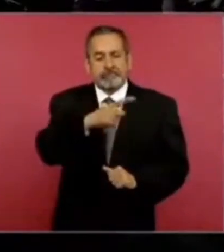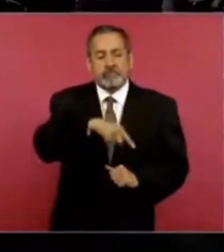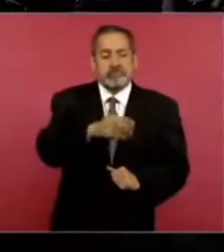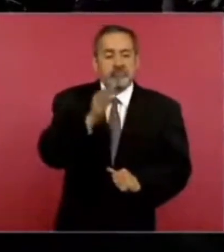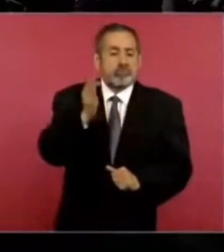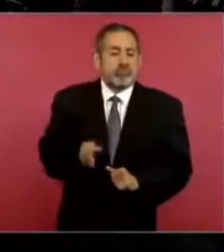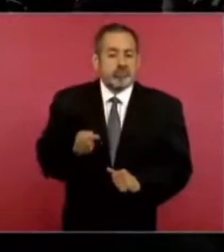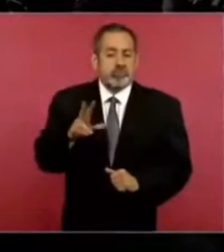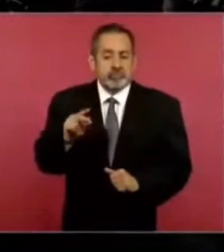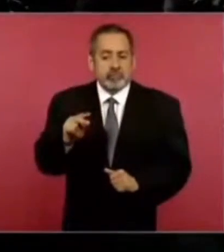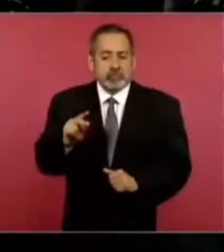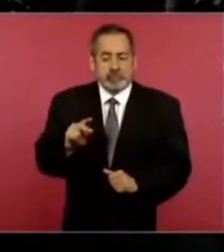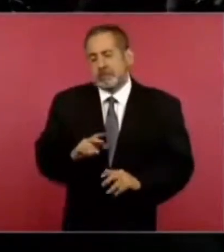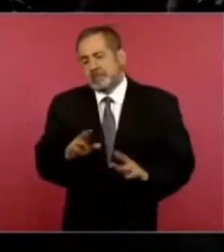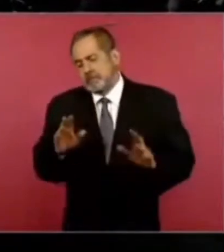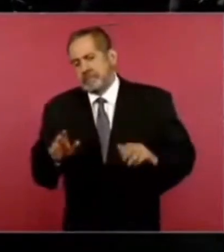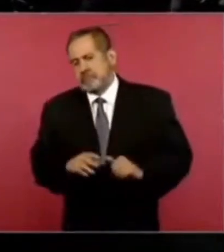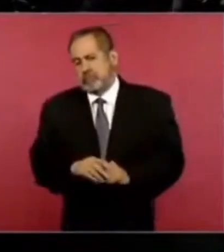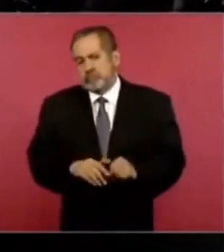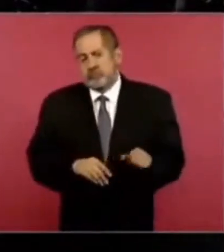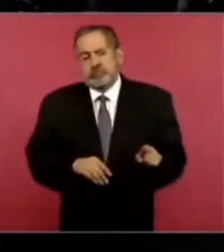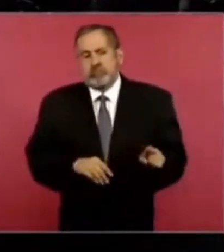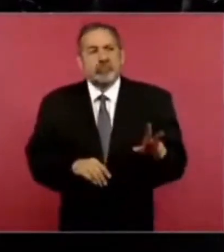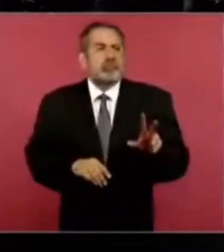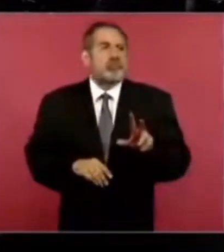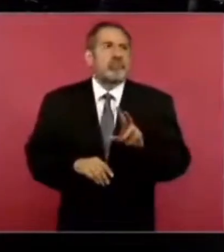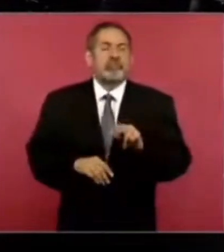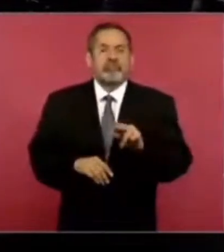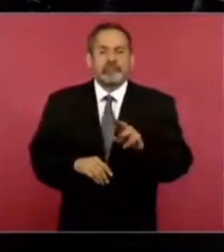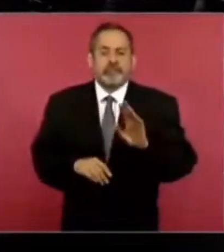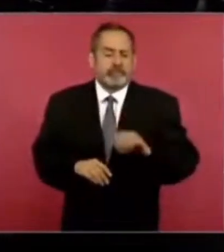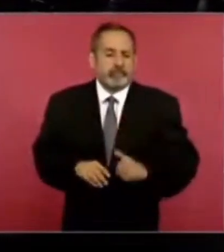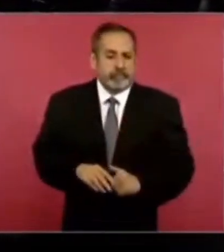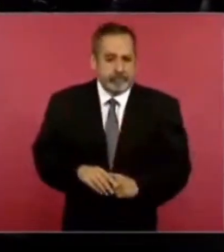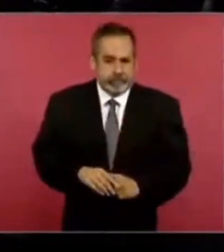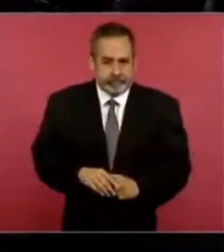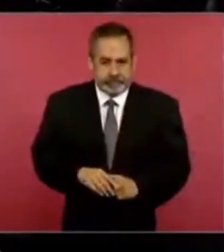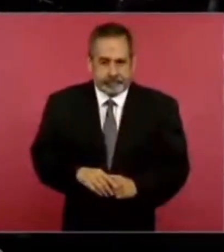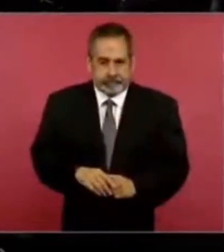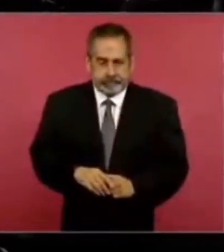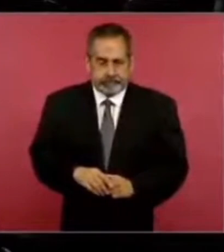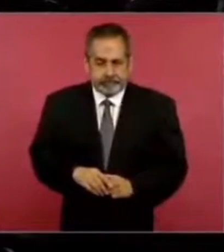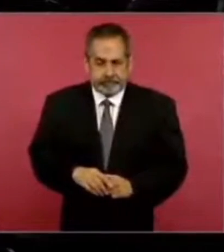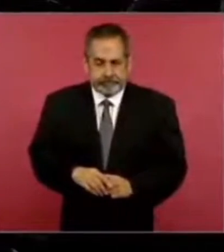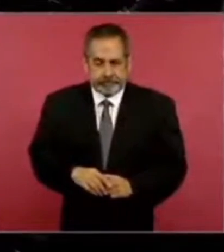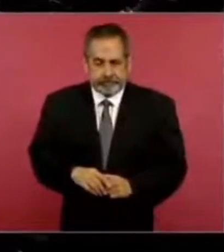nosotros celebramos esta decisión, ¿no?, que están tomando las líneas aéreas.